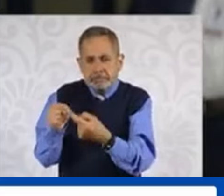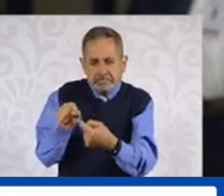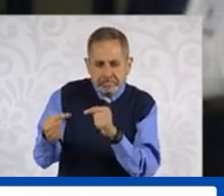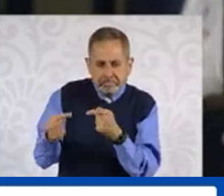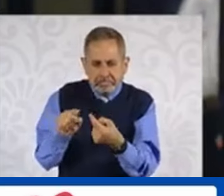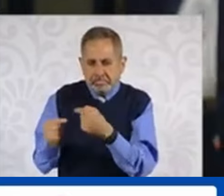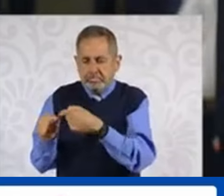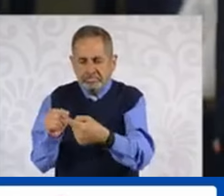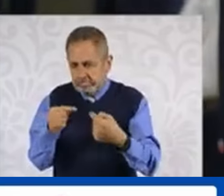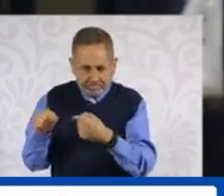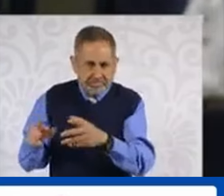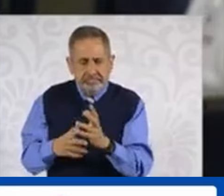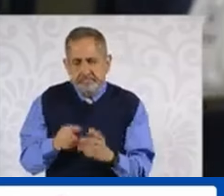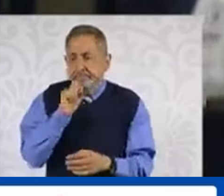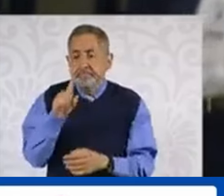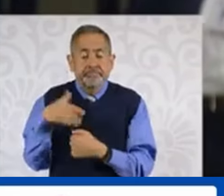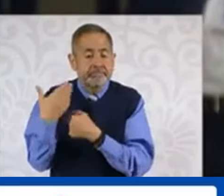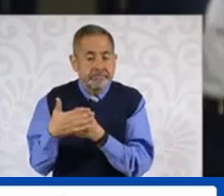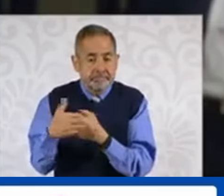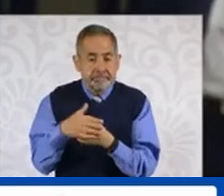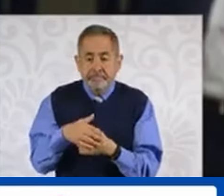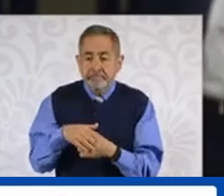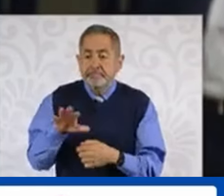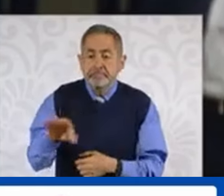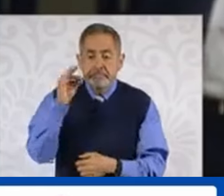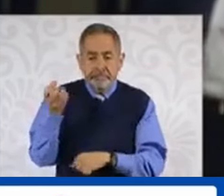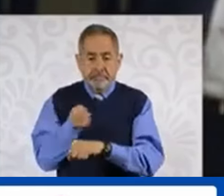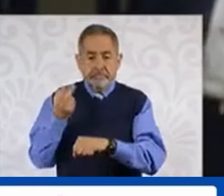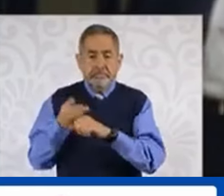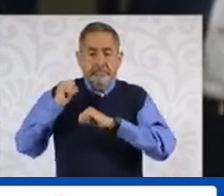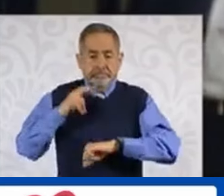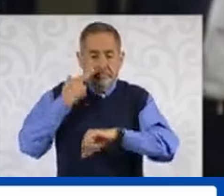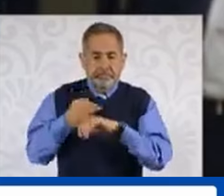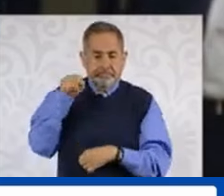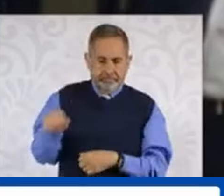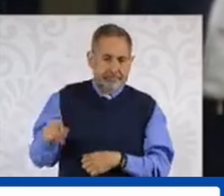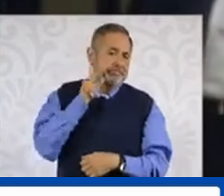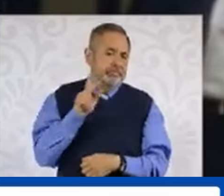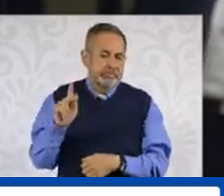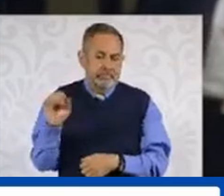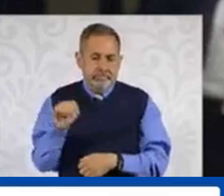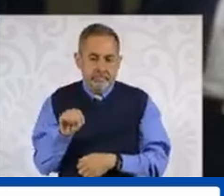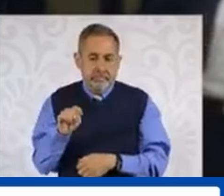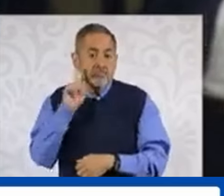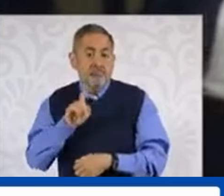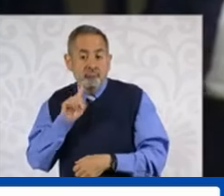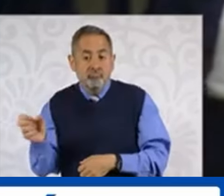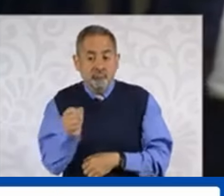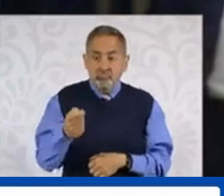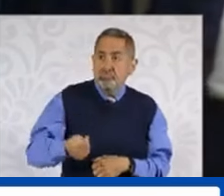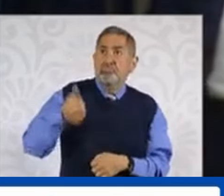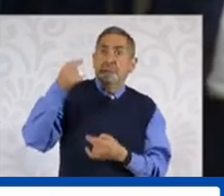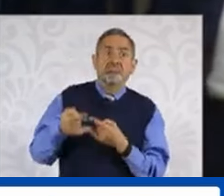donde también se está disputando la secretaría que tomaría, el cargo de secretaría que tomaría una mujer por primera vez